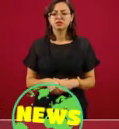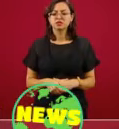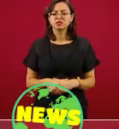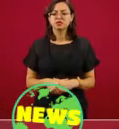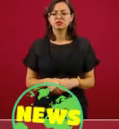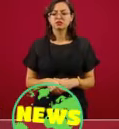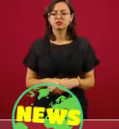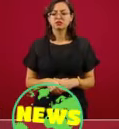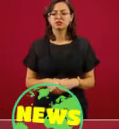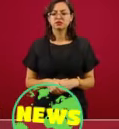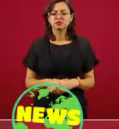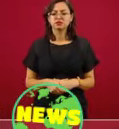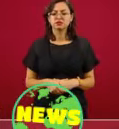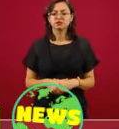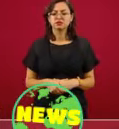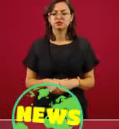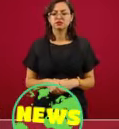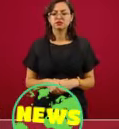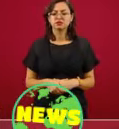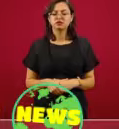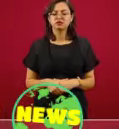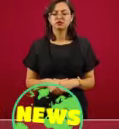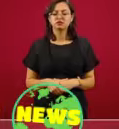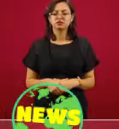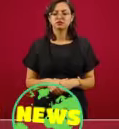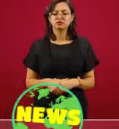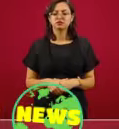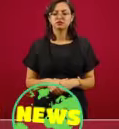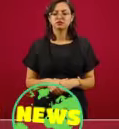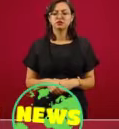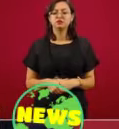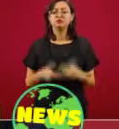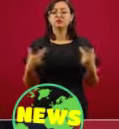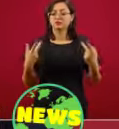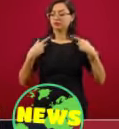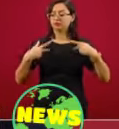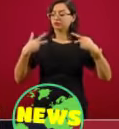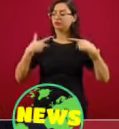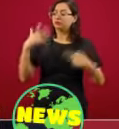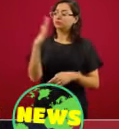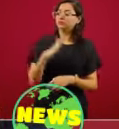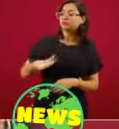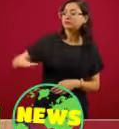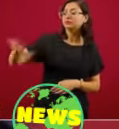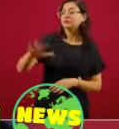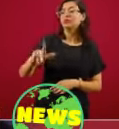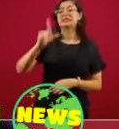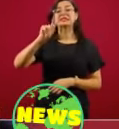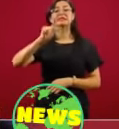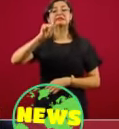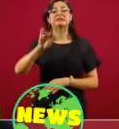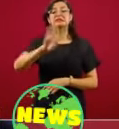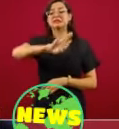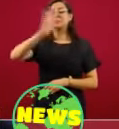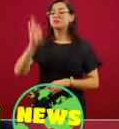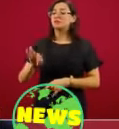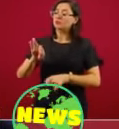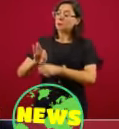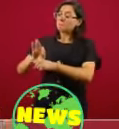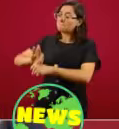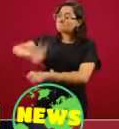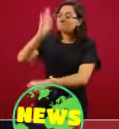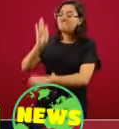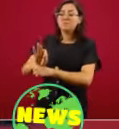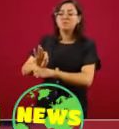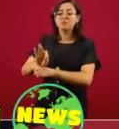Le estamos dando protección al 70% de los mexicanos,